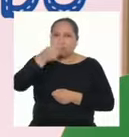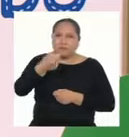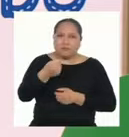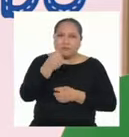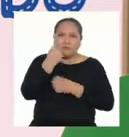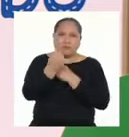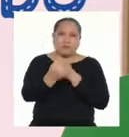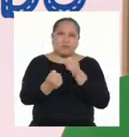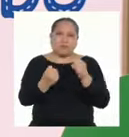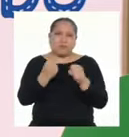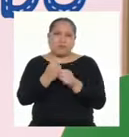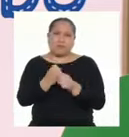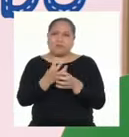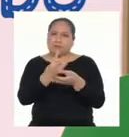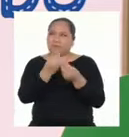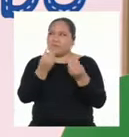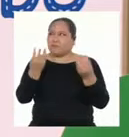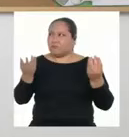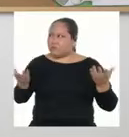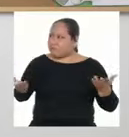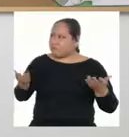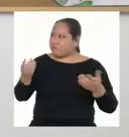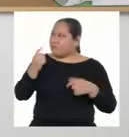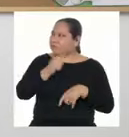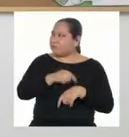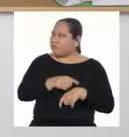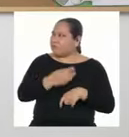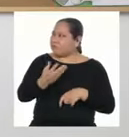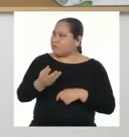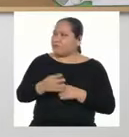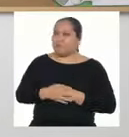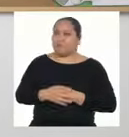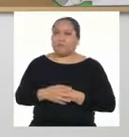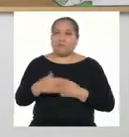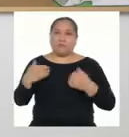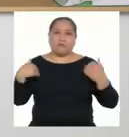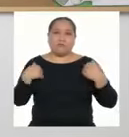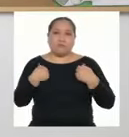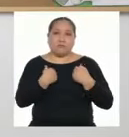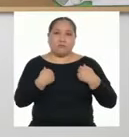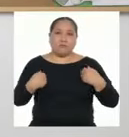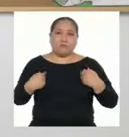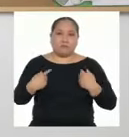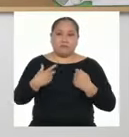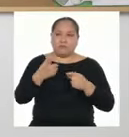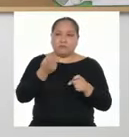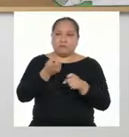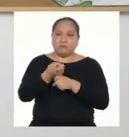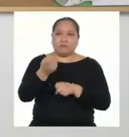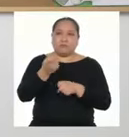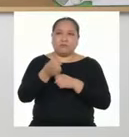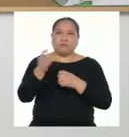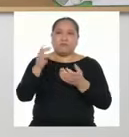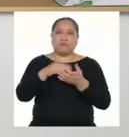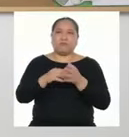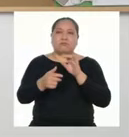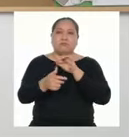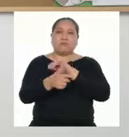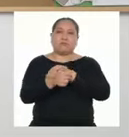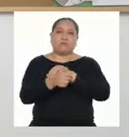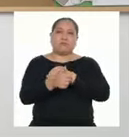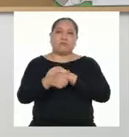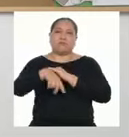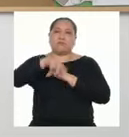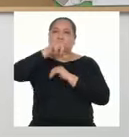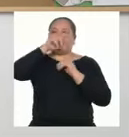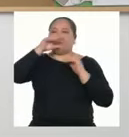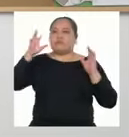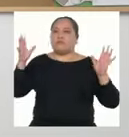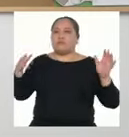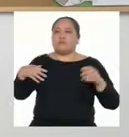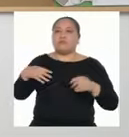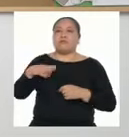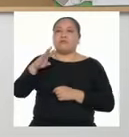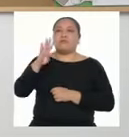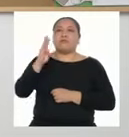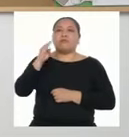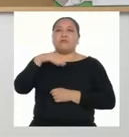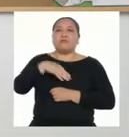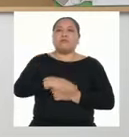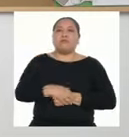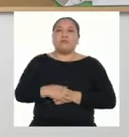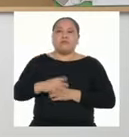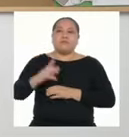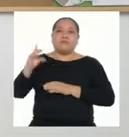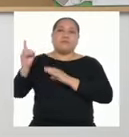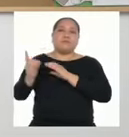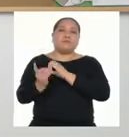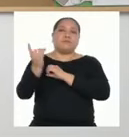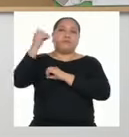1000 años, una eternidad. Los animales más afectados son las tortugas, aves,